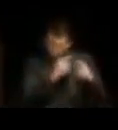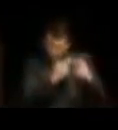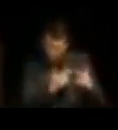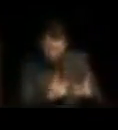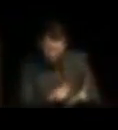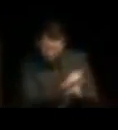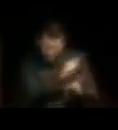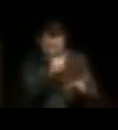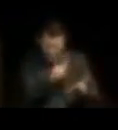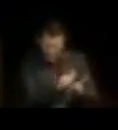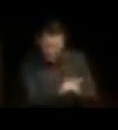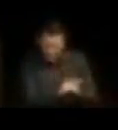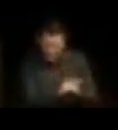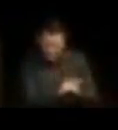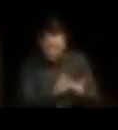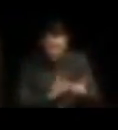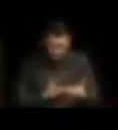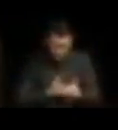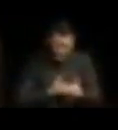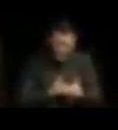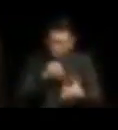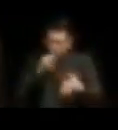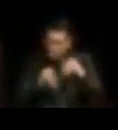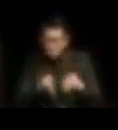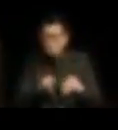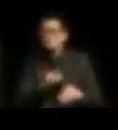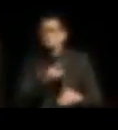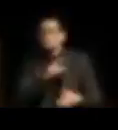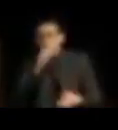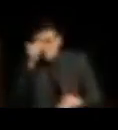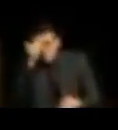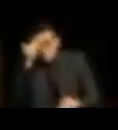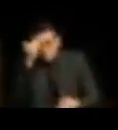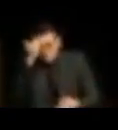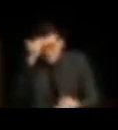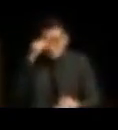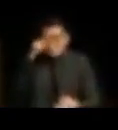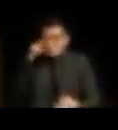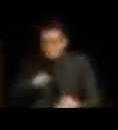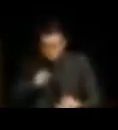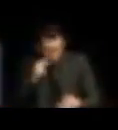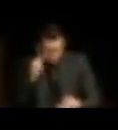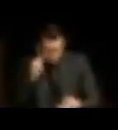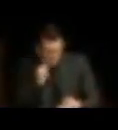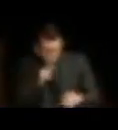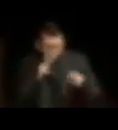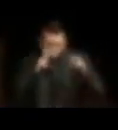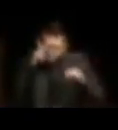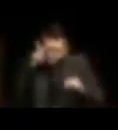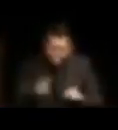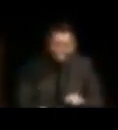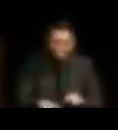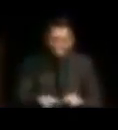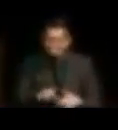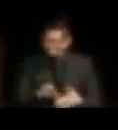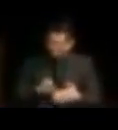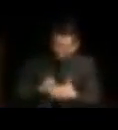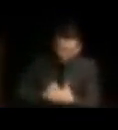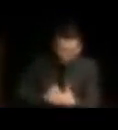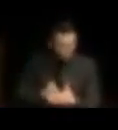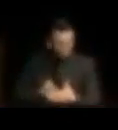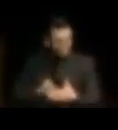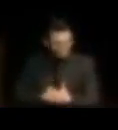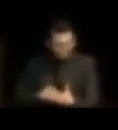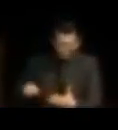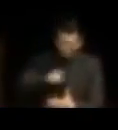de acceso a la justicia y de conocer la verdad sobre los hechos ante los constantes obstáculos de